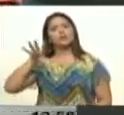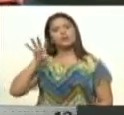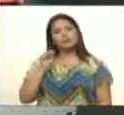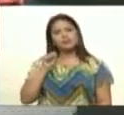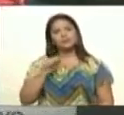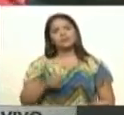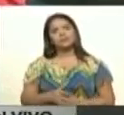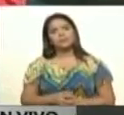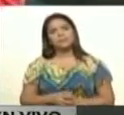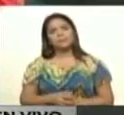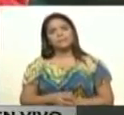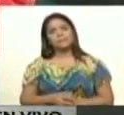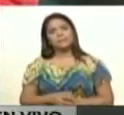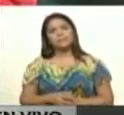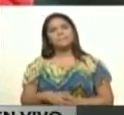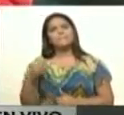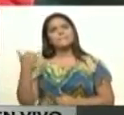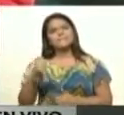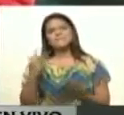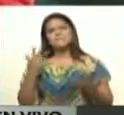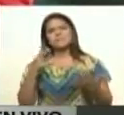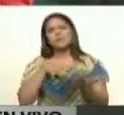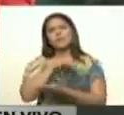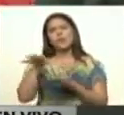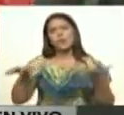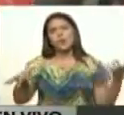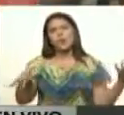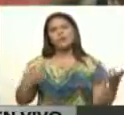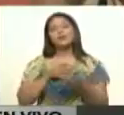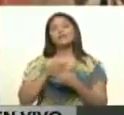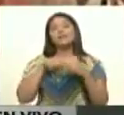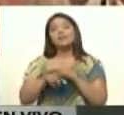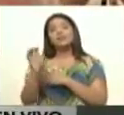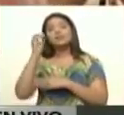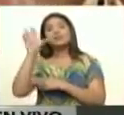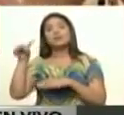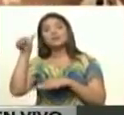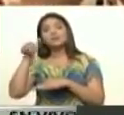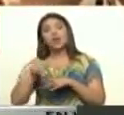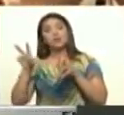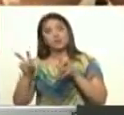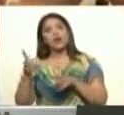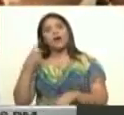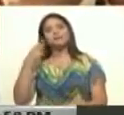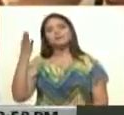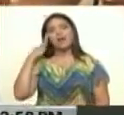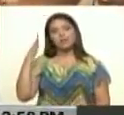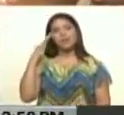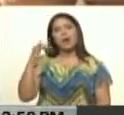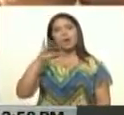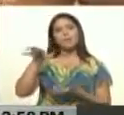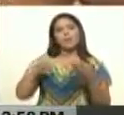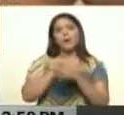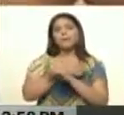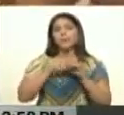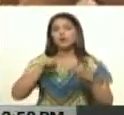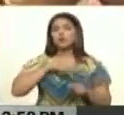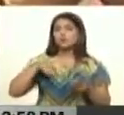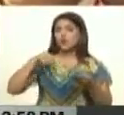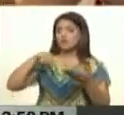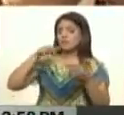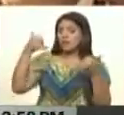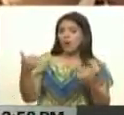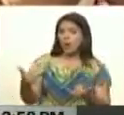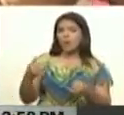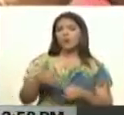que también se generaría un problema en la Asamblea Nacional Nueva, porque aunque nosotros lo firmamos ahorita, el